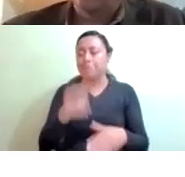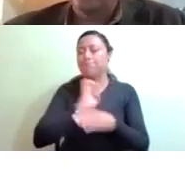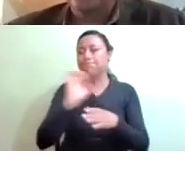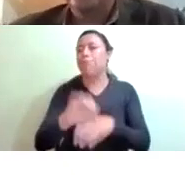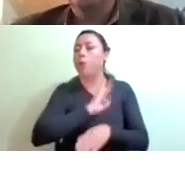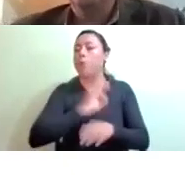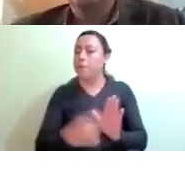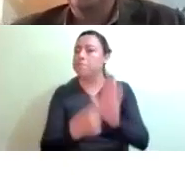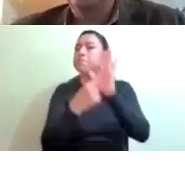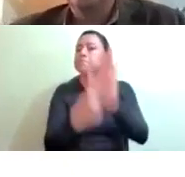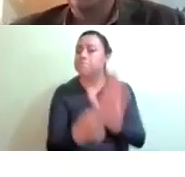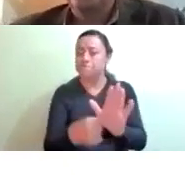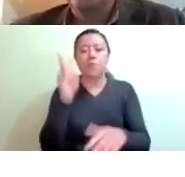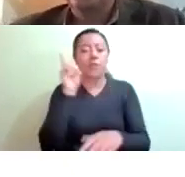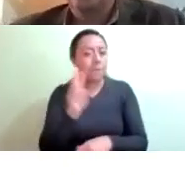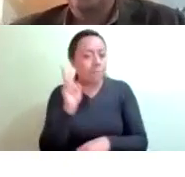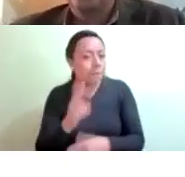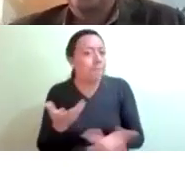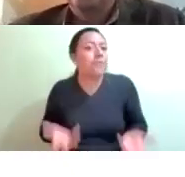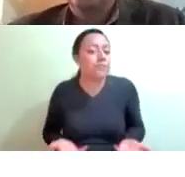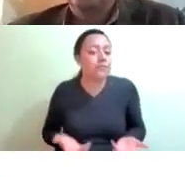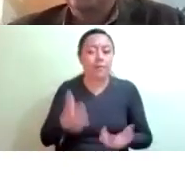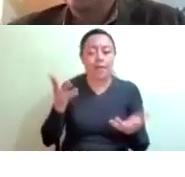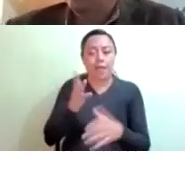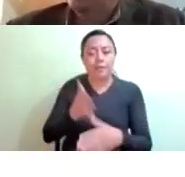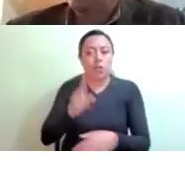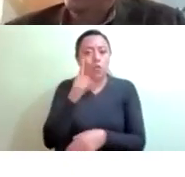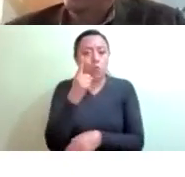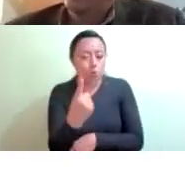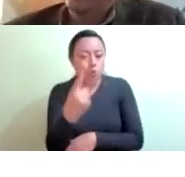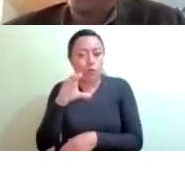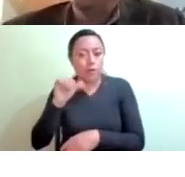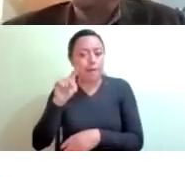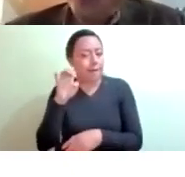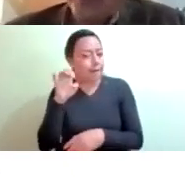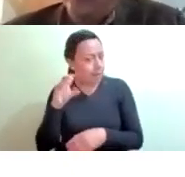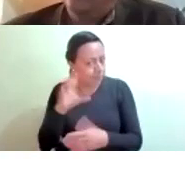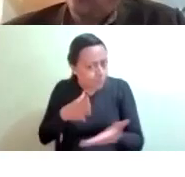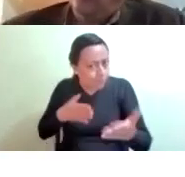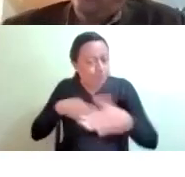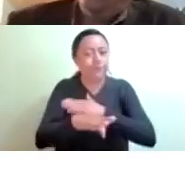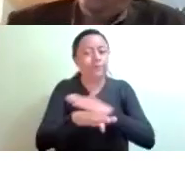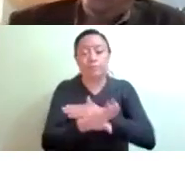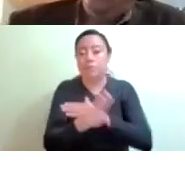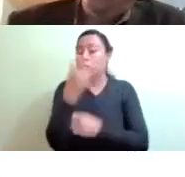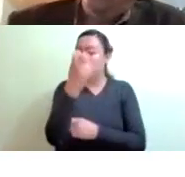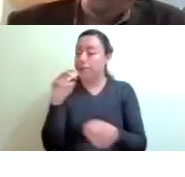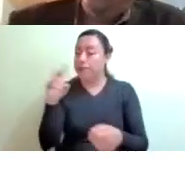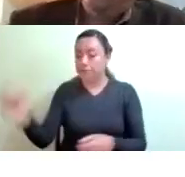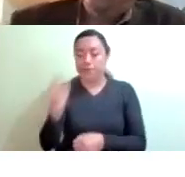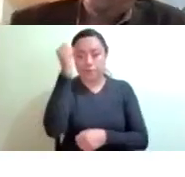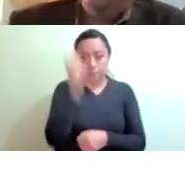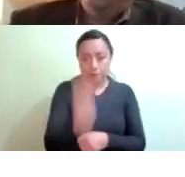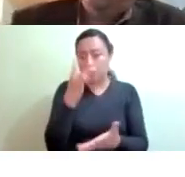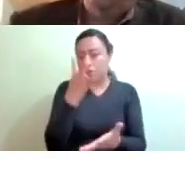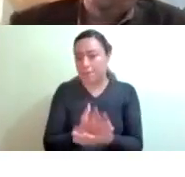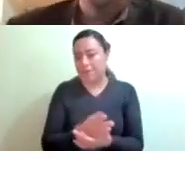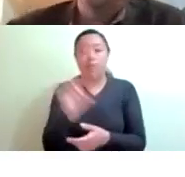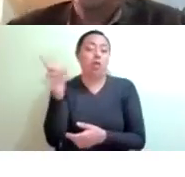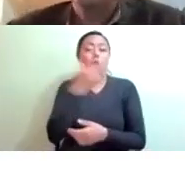ahí adentro, las balanzas y las bolsitas y los indumentos, la indumentaria